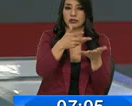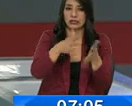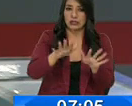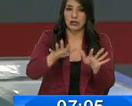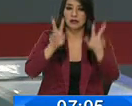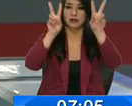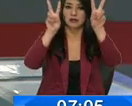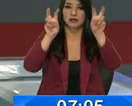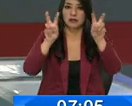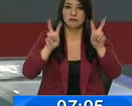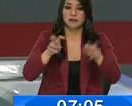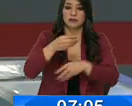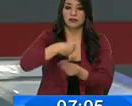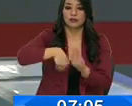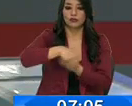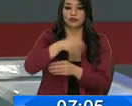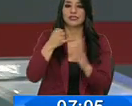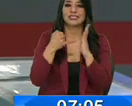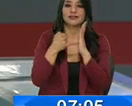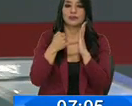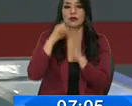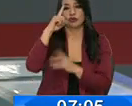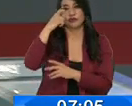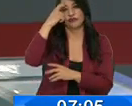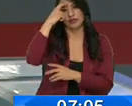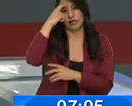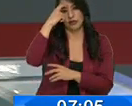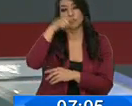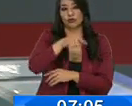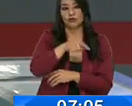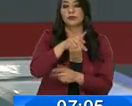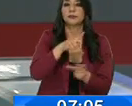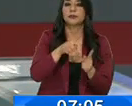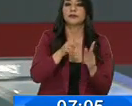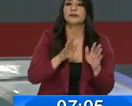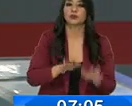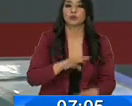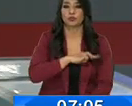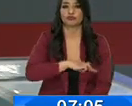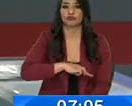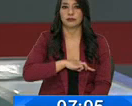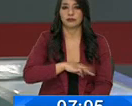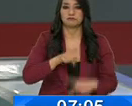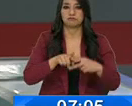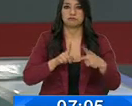respecto de la devolución del IVA con los gobiernos autónomos descentralizados. Los primeros